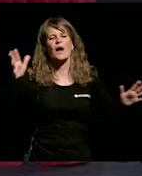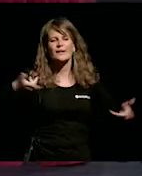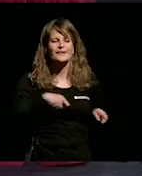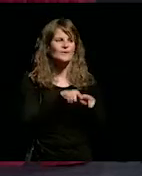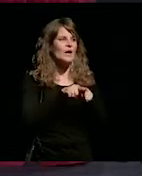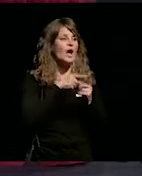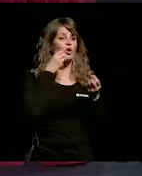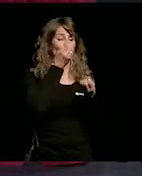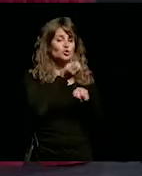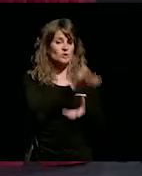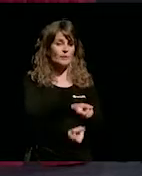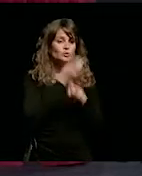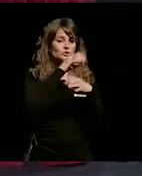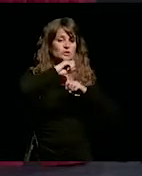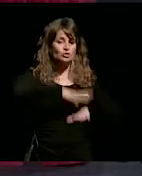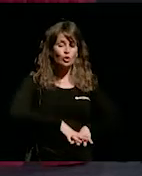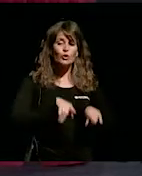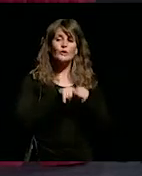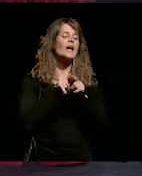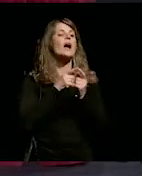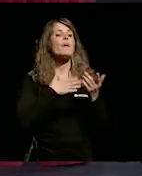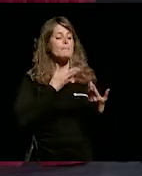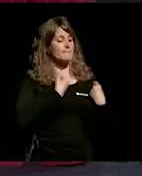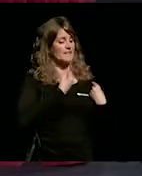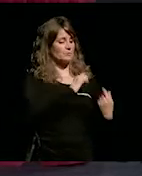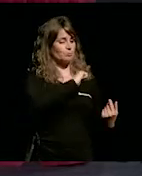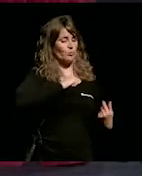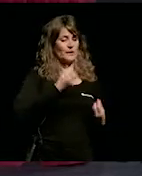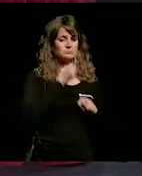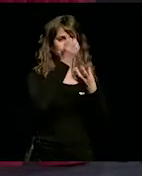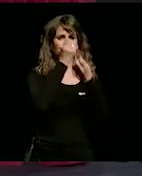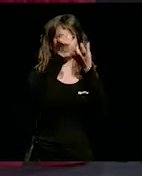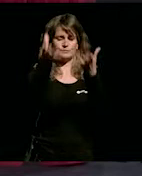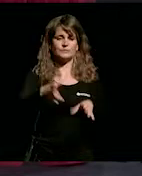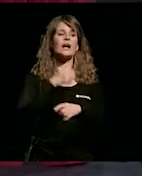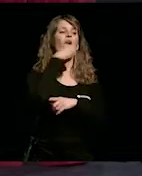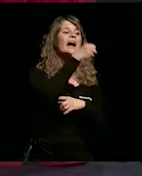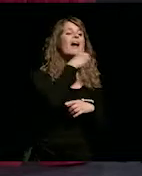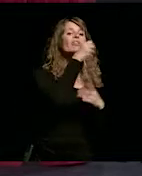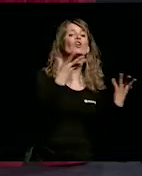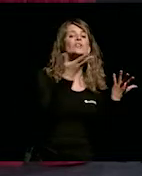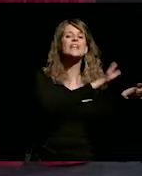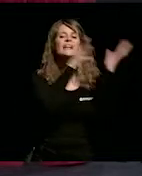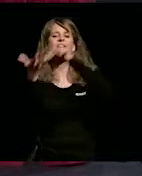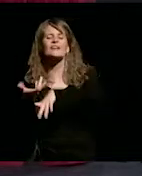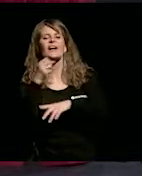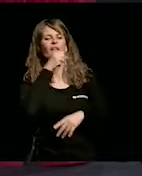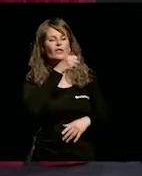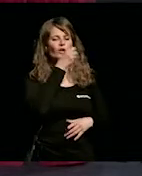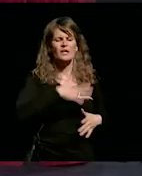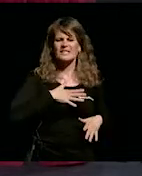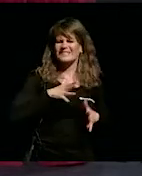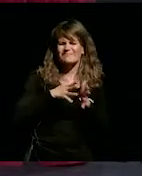historia, narramos nuestras propias vidas a través de las canciones que entonamos en nuestro coro. Es maravilloso, me inspira, me